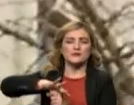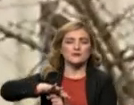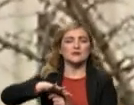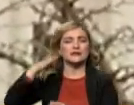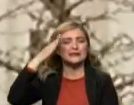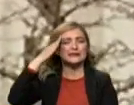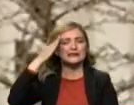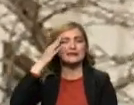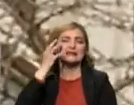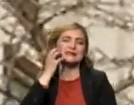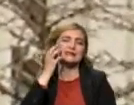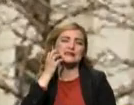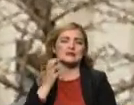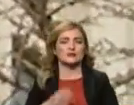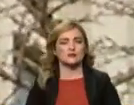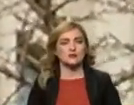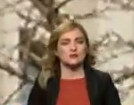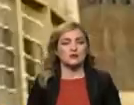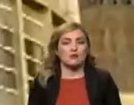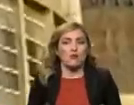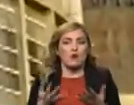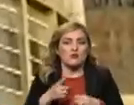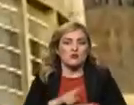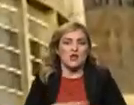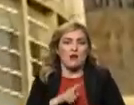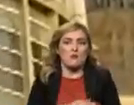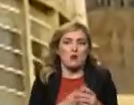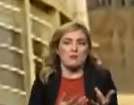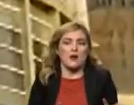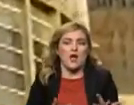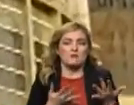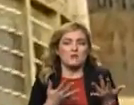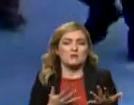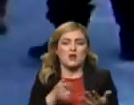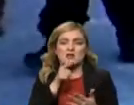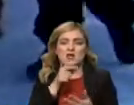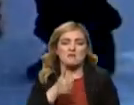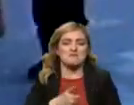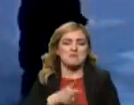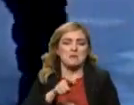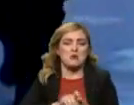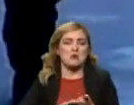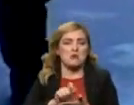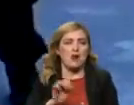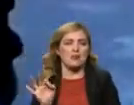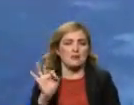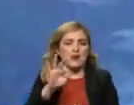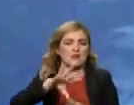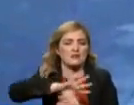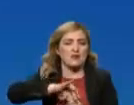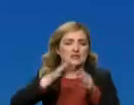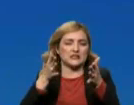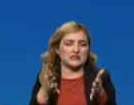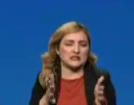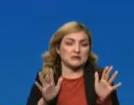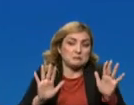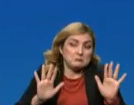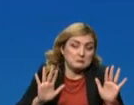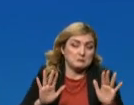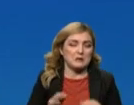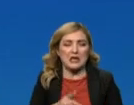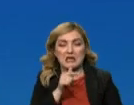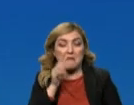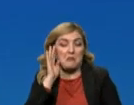materia. Lo cierto es que no sabemos cuánto tiempo debemos esperar para conocer quién ocupará la representación de nuestro país con su socio comercial